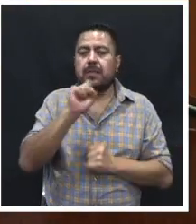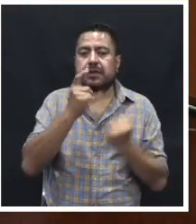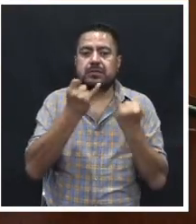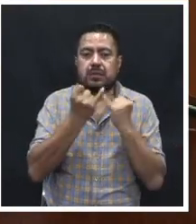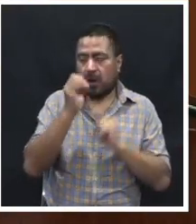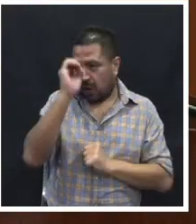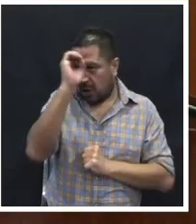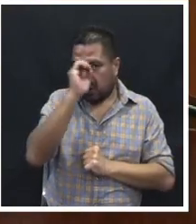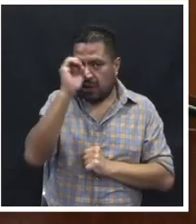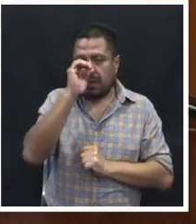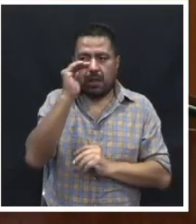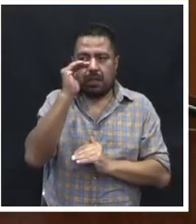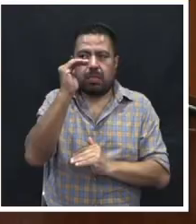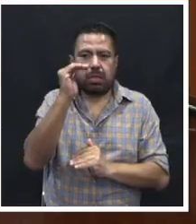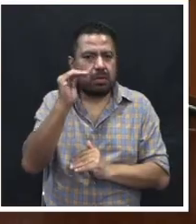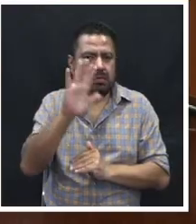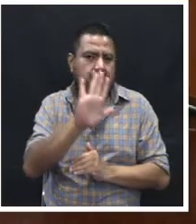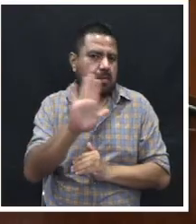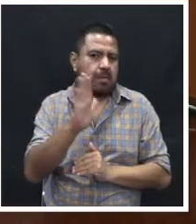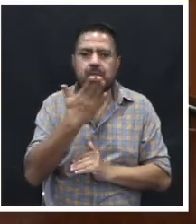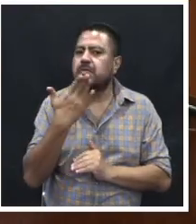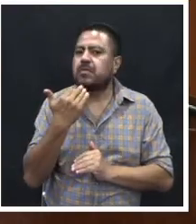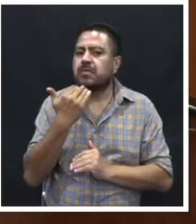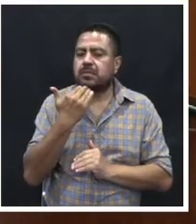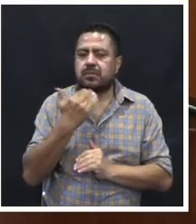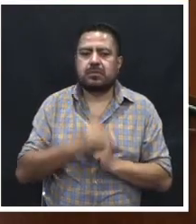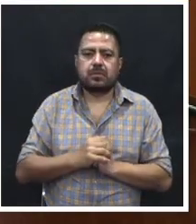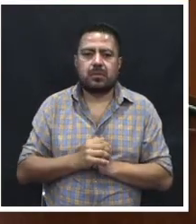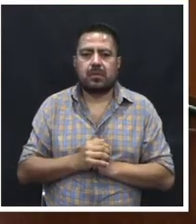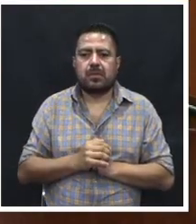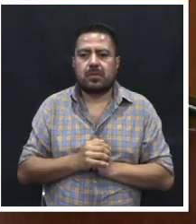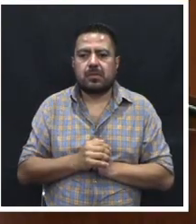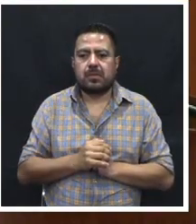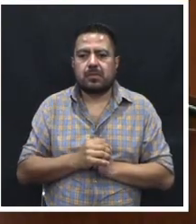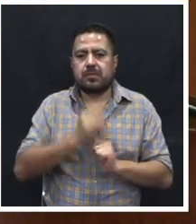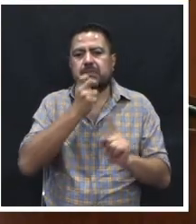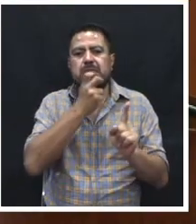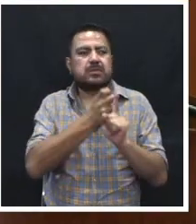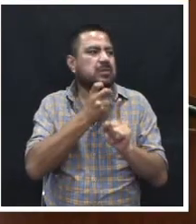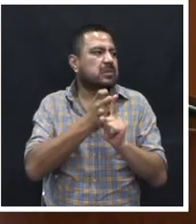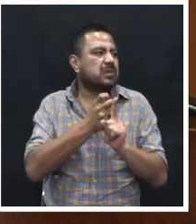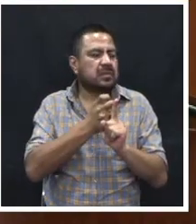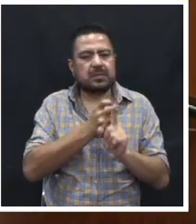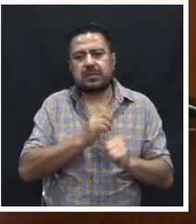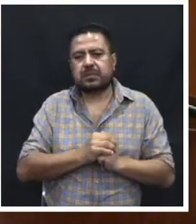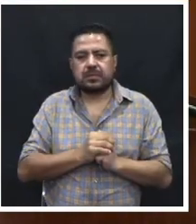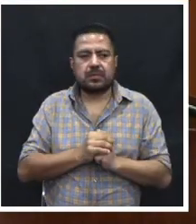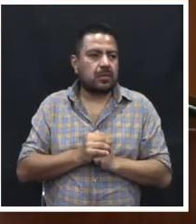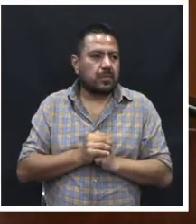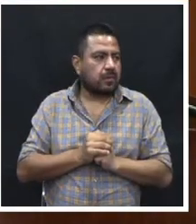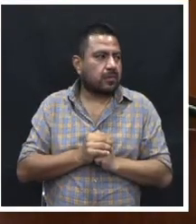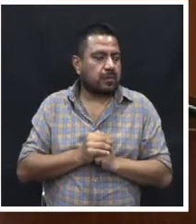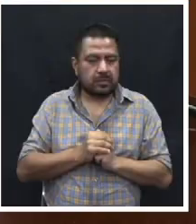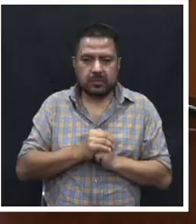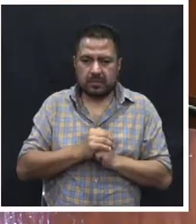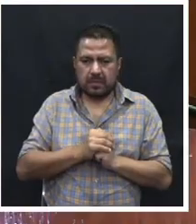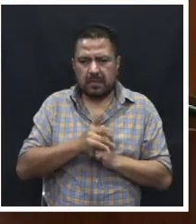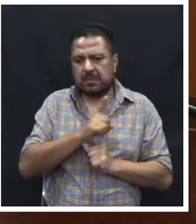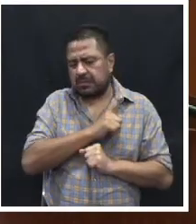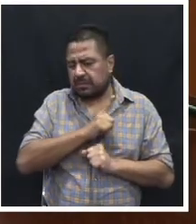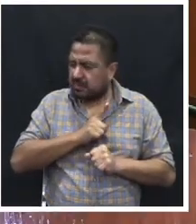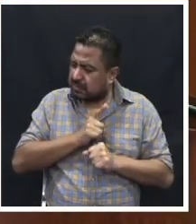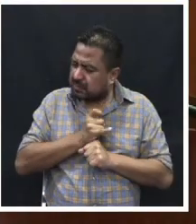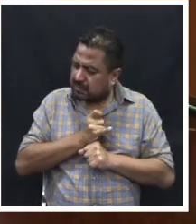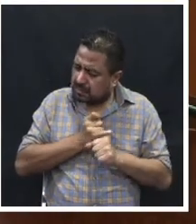sin limitación de fronteras y por cualquier medio. Es en la facultad de investigar y